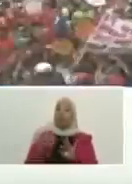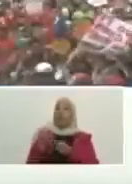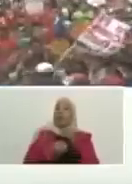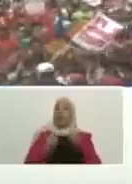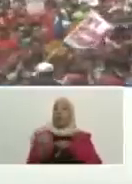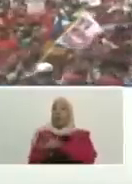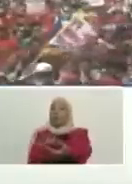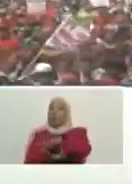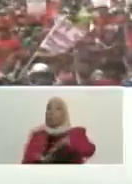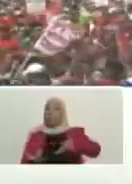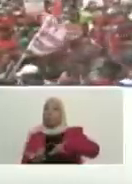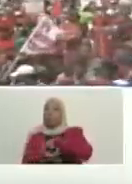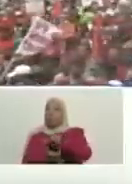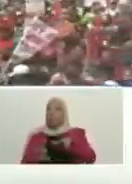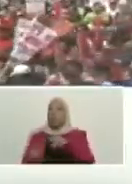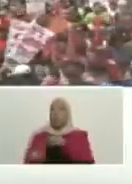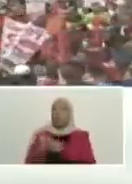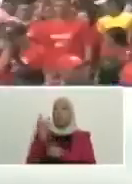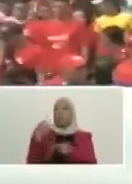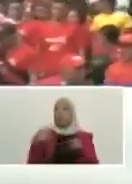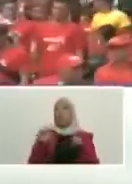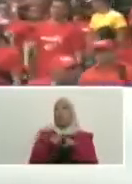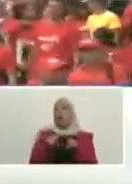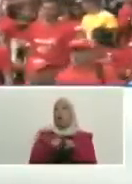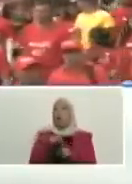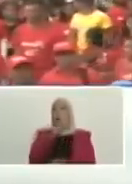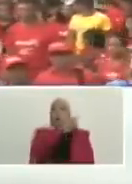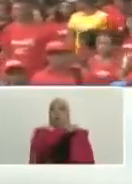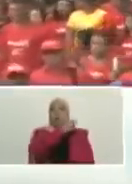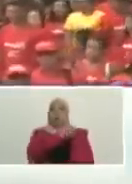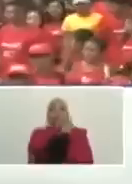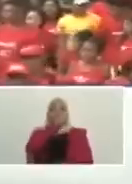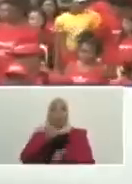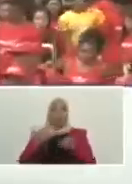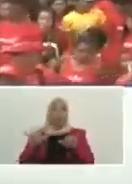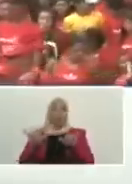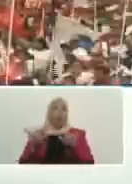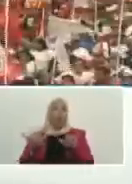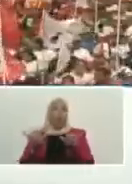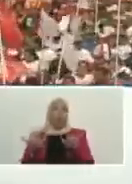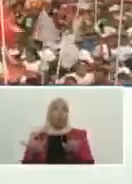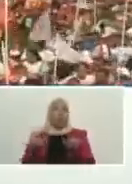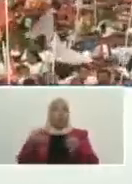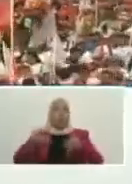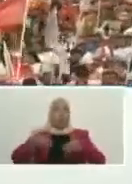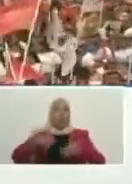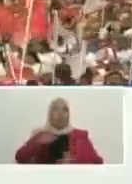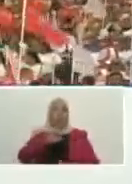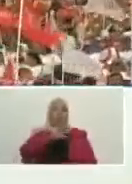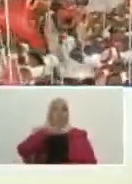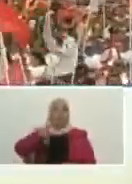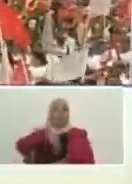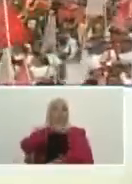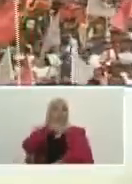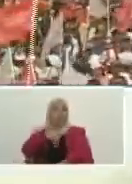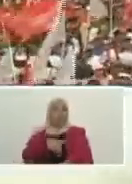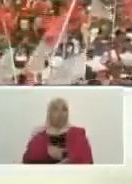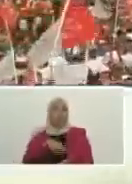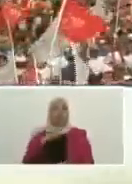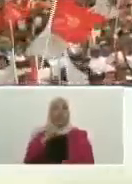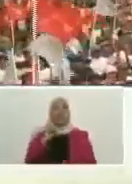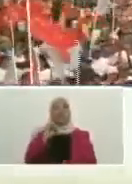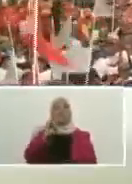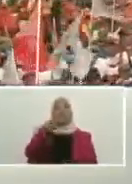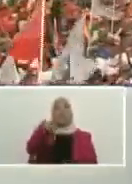también contra el general Cipriano Castro, general nacionalista, general del